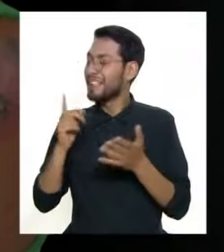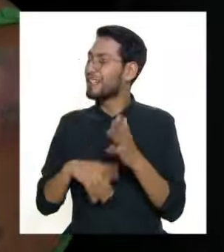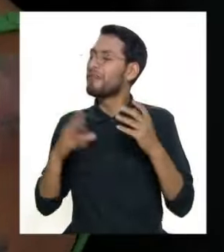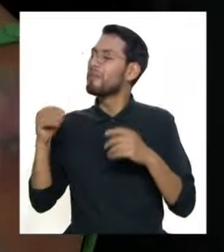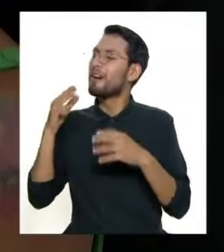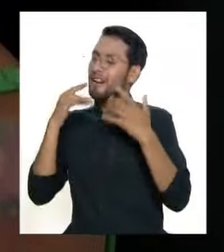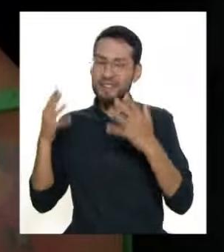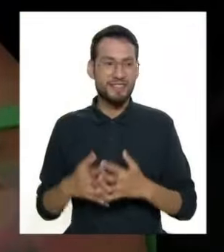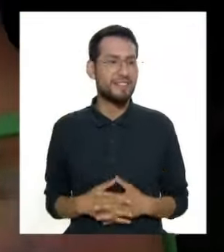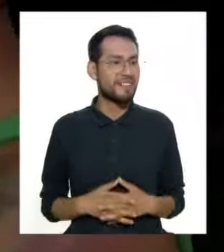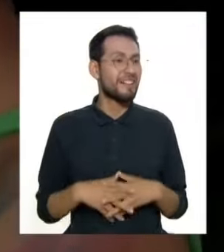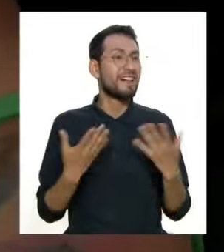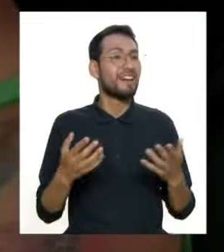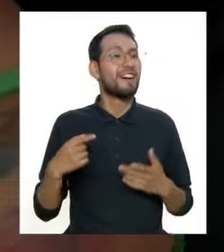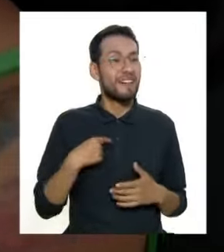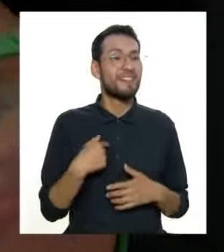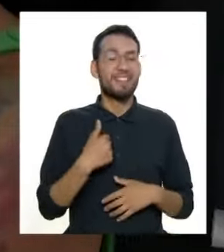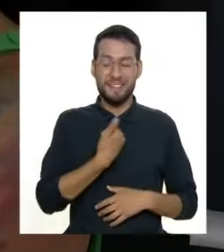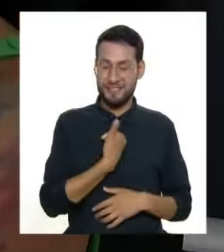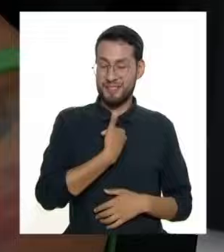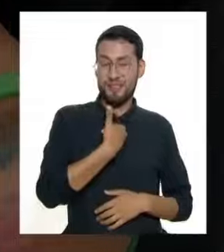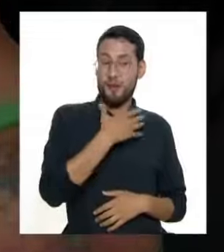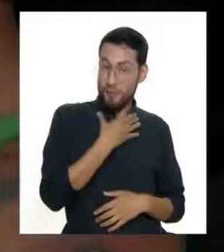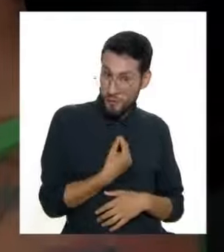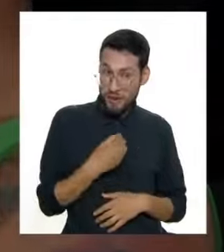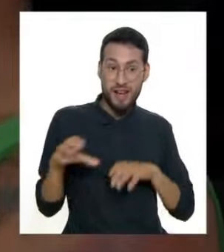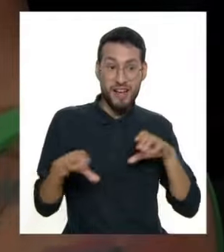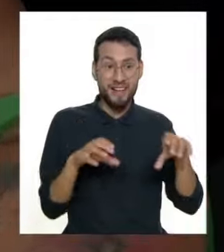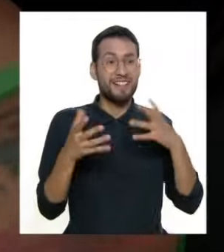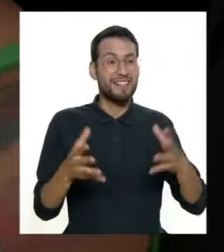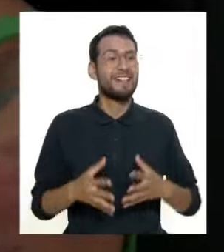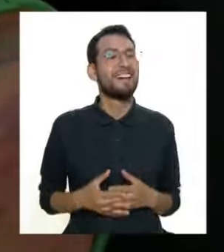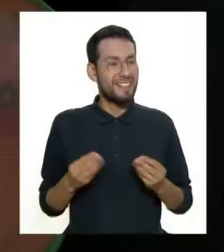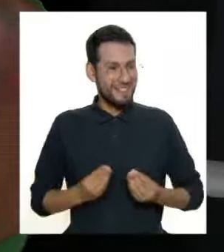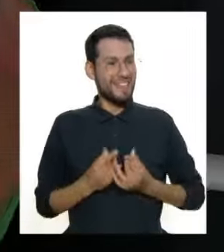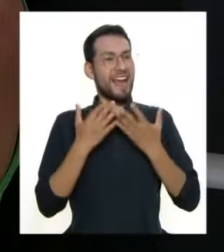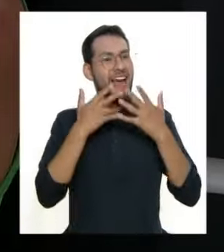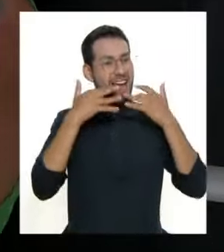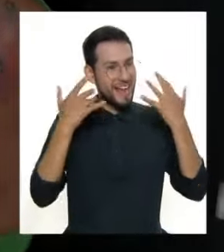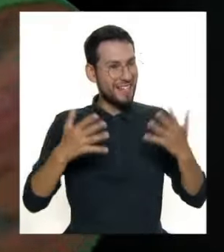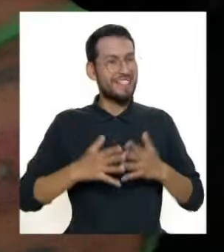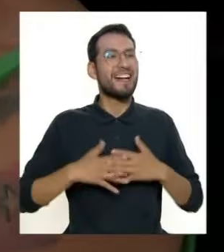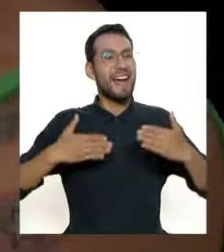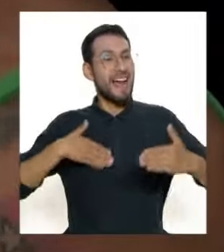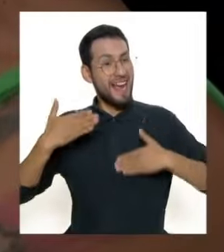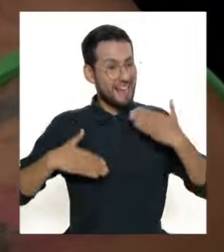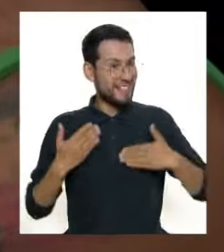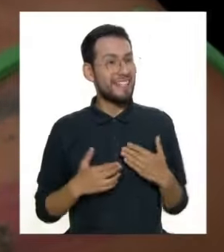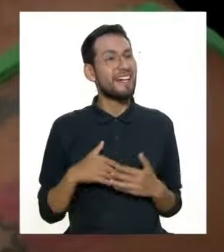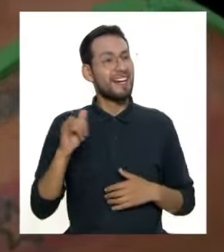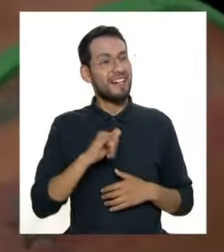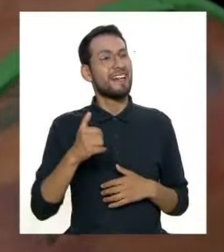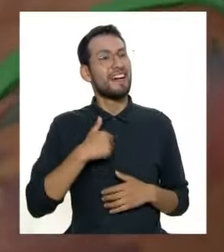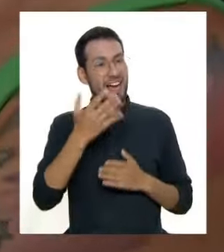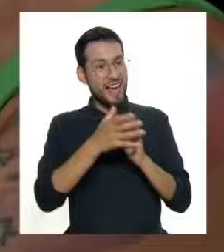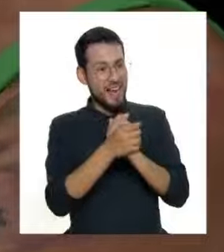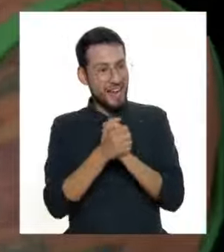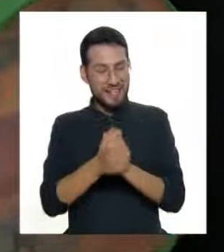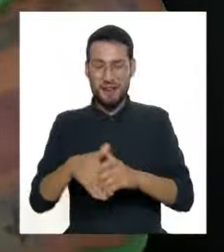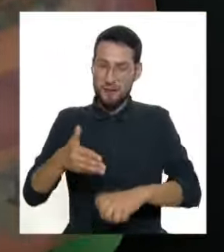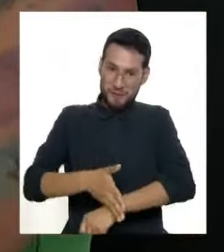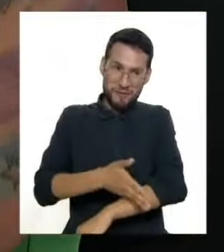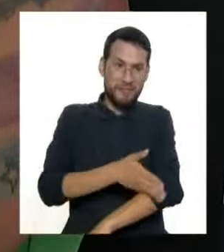qué eres feliz? Bueno, hacer lo que a uno le gusta, te da mucha alegría, ¿no? Te sube el ánimo. Y también ver a tus amigos